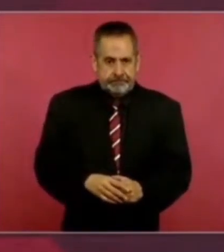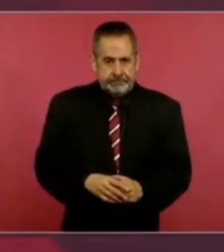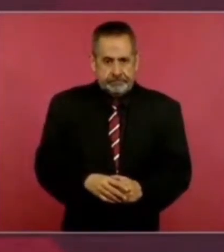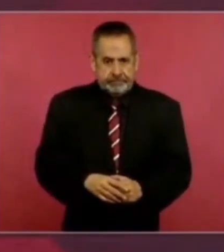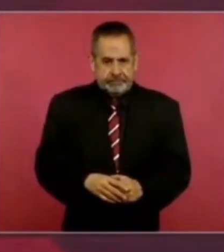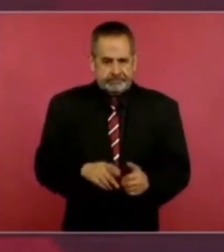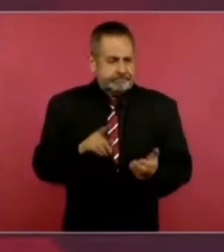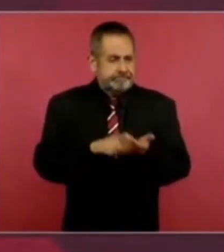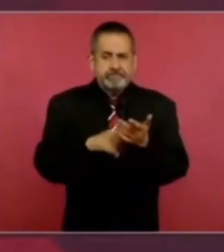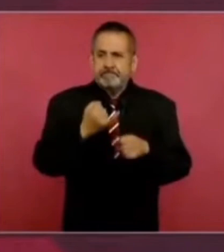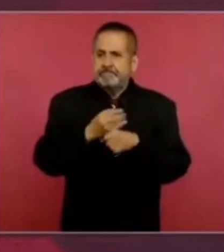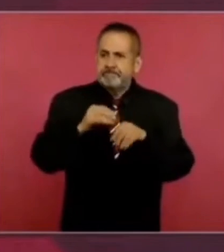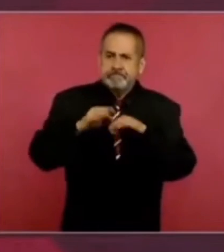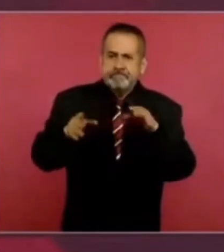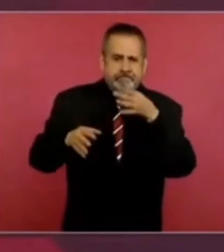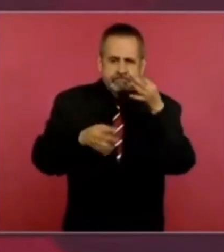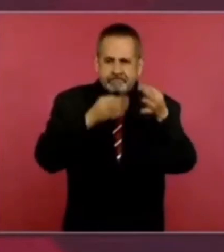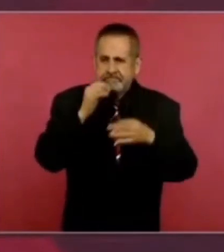Control mediático.